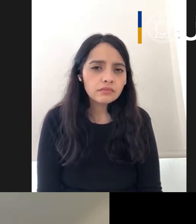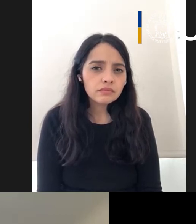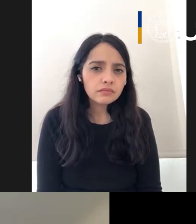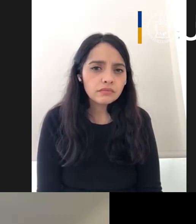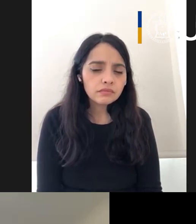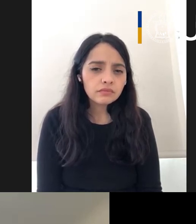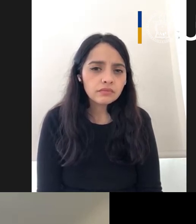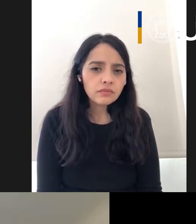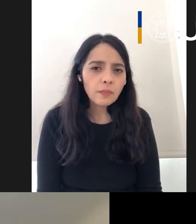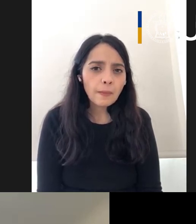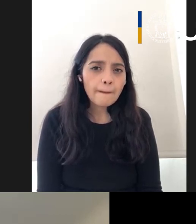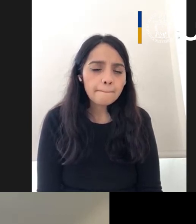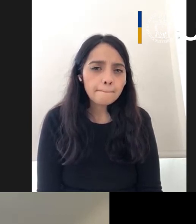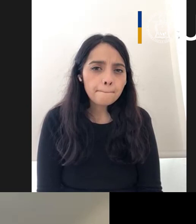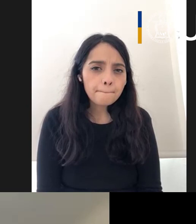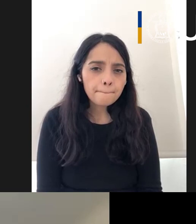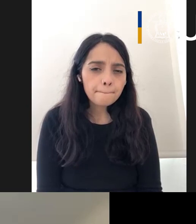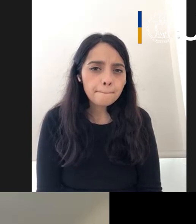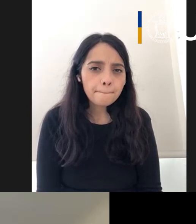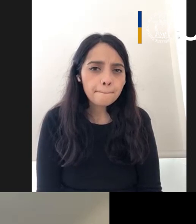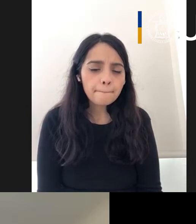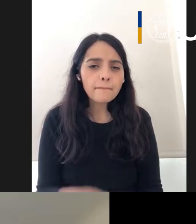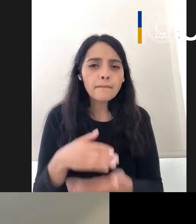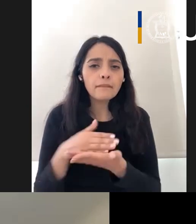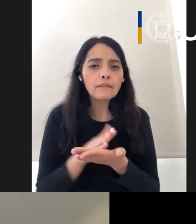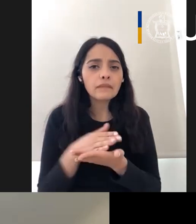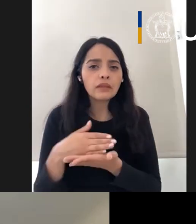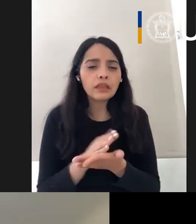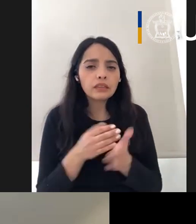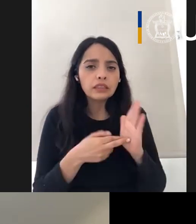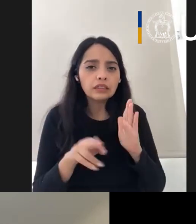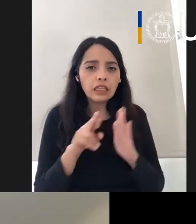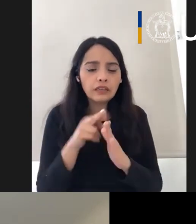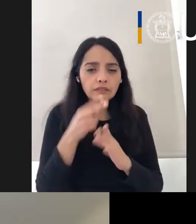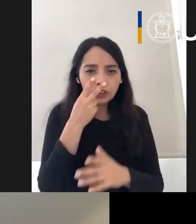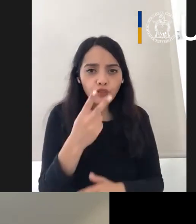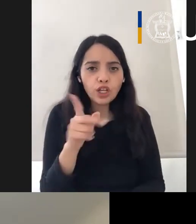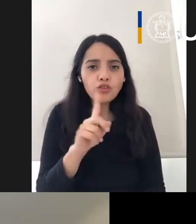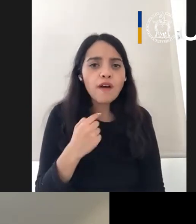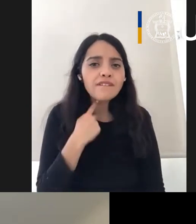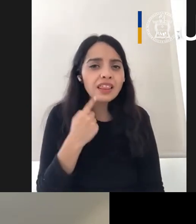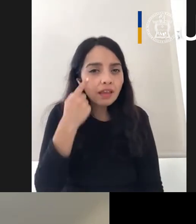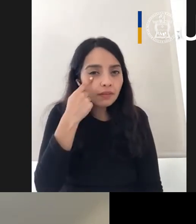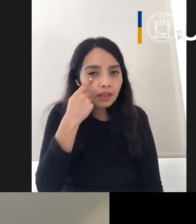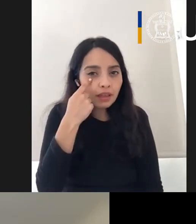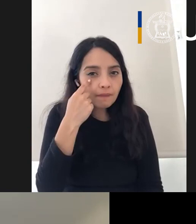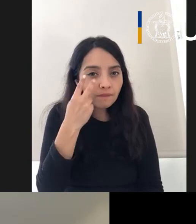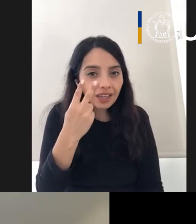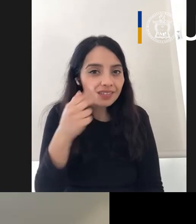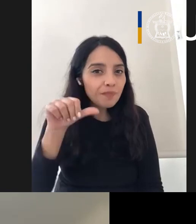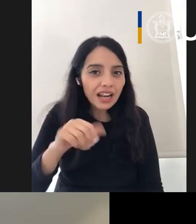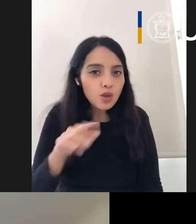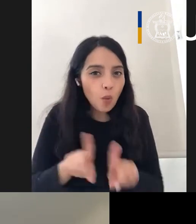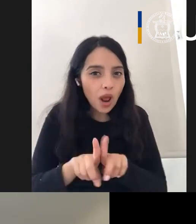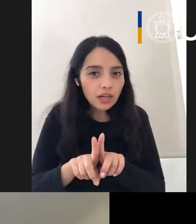de rehabilitación visual que se usan no afectan lo que está ocurriendo en la retina, y la retina sigue viendo igual de mal, ¿ya? Lo que ocurre es que con